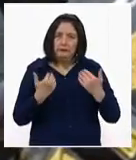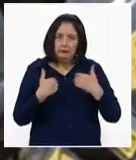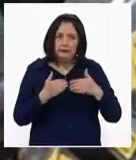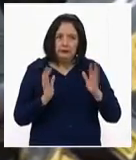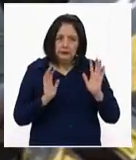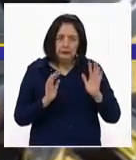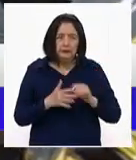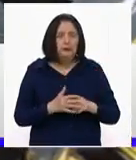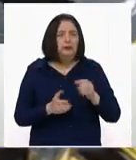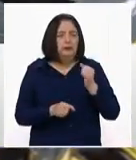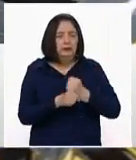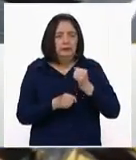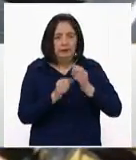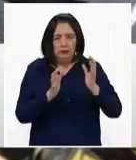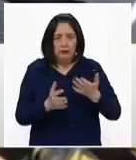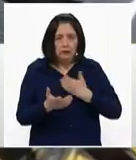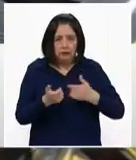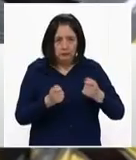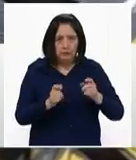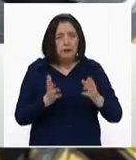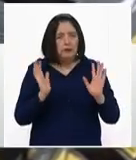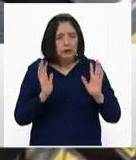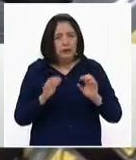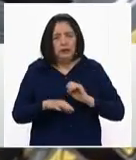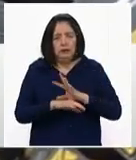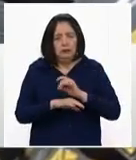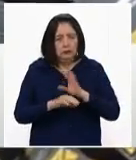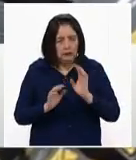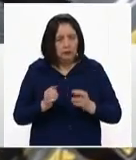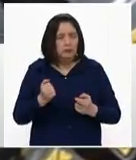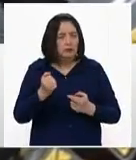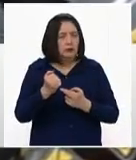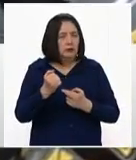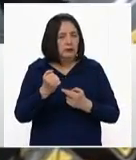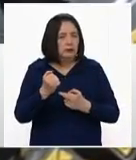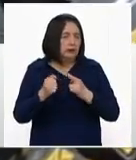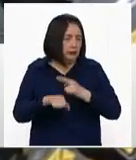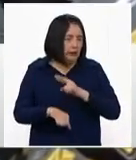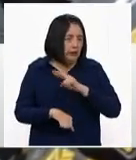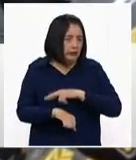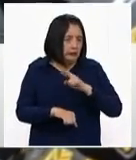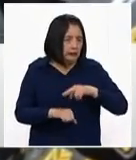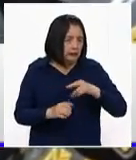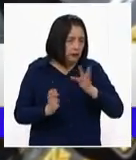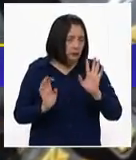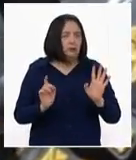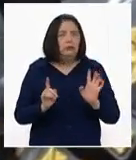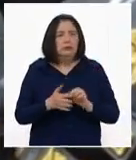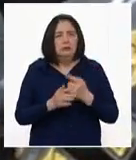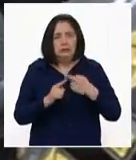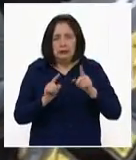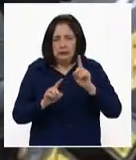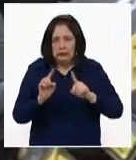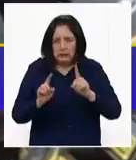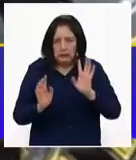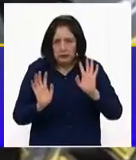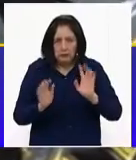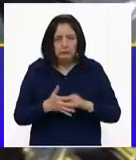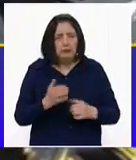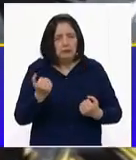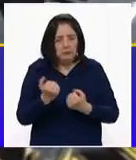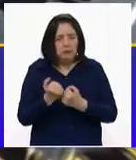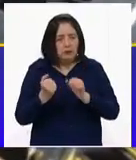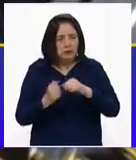¿no?, a funcionarios y a consejeros regionales para que de alguna manera lo apoyen